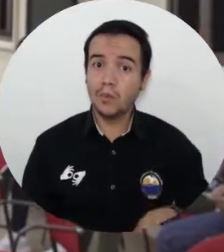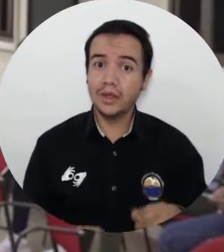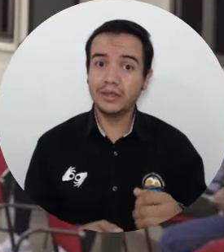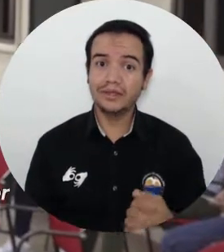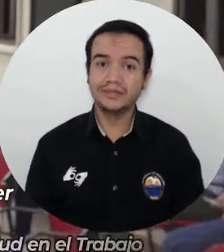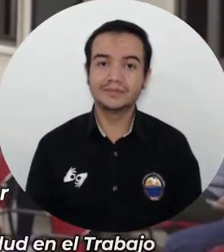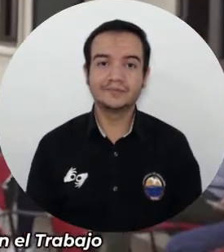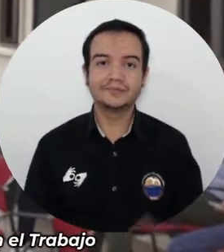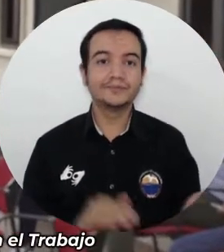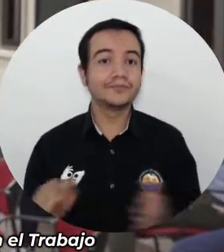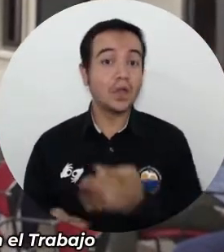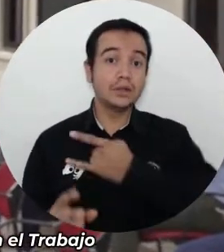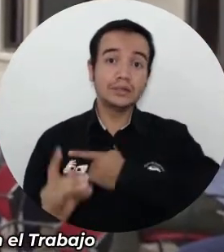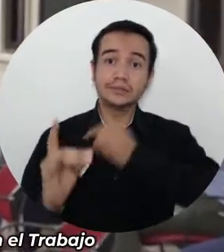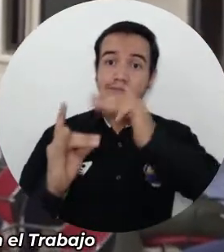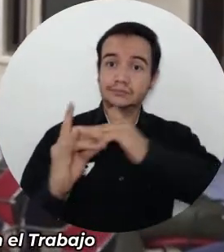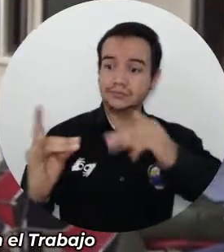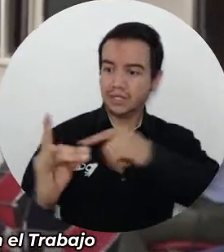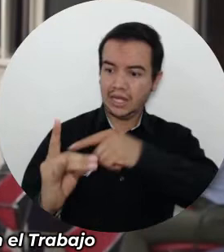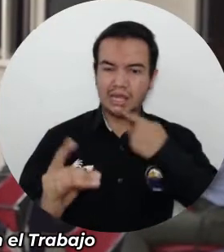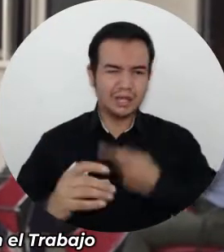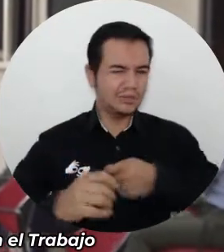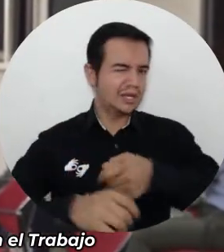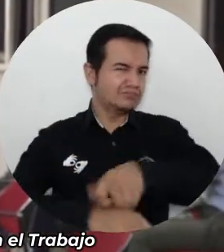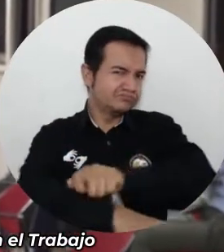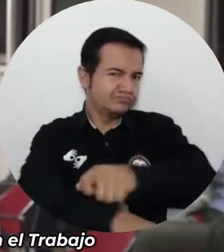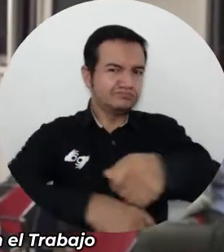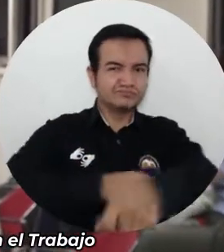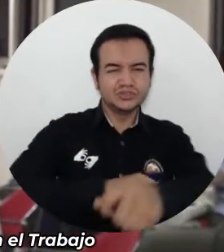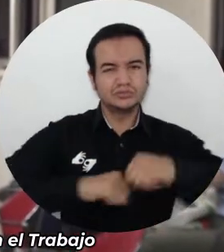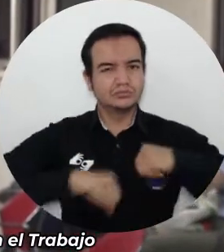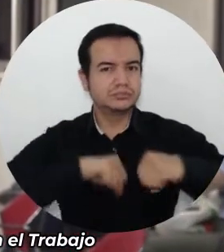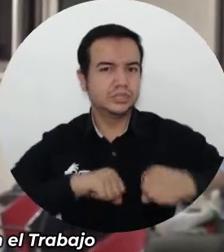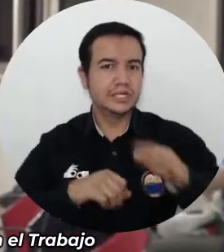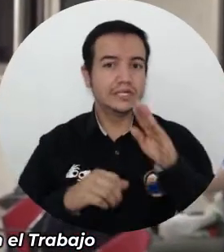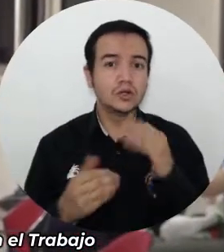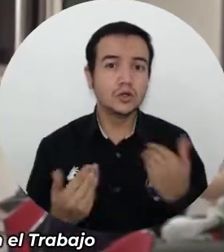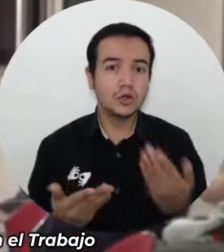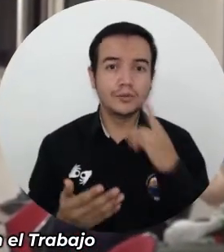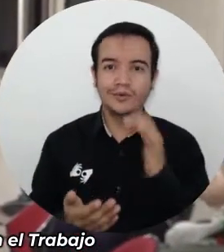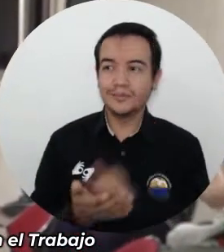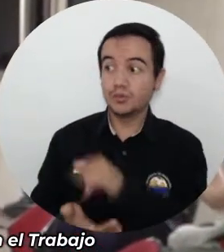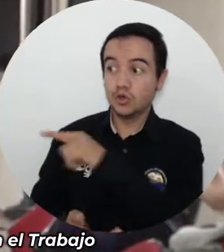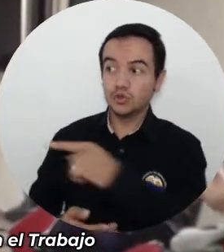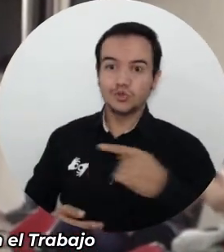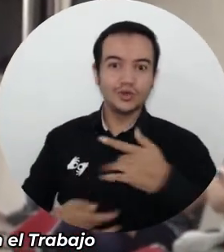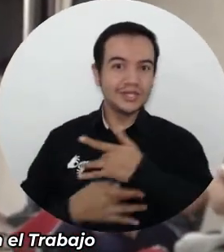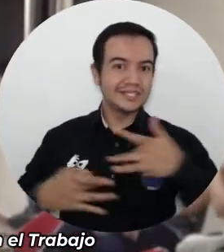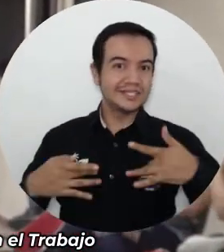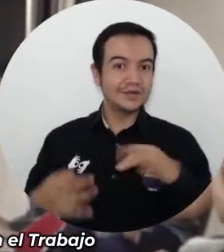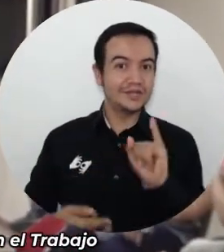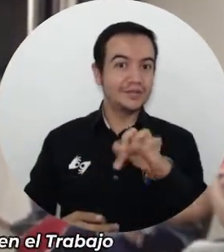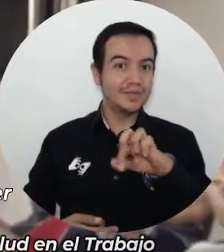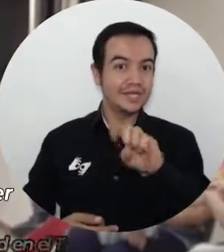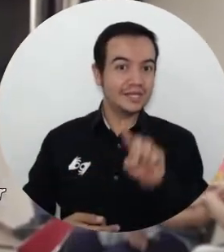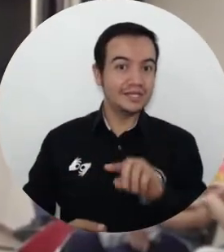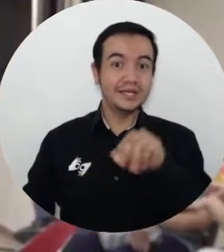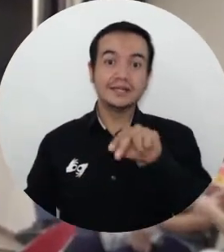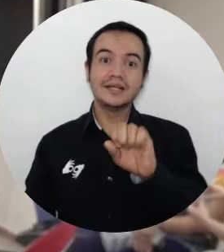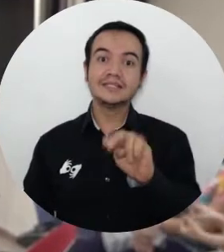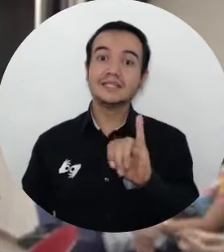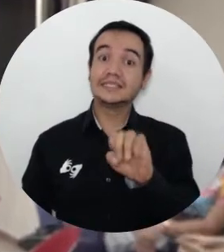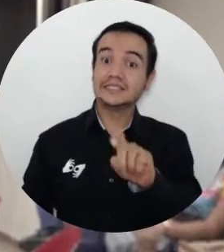La universidad está haciendo todos los esfuerzos a través de la IPS Natalis por poder vacunar a todo el personal, tanto